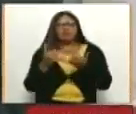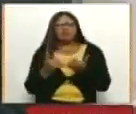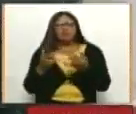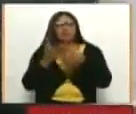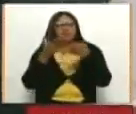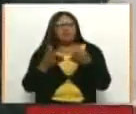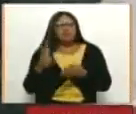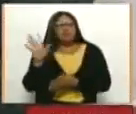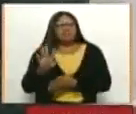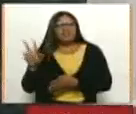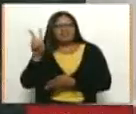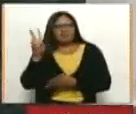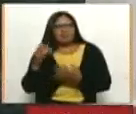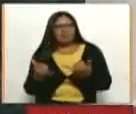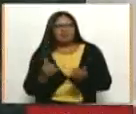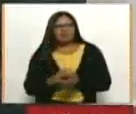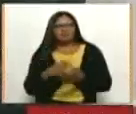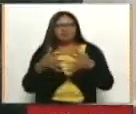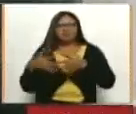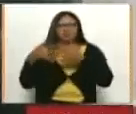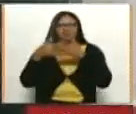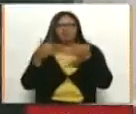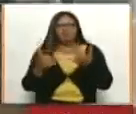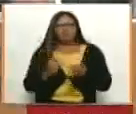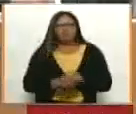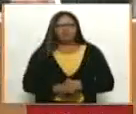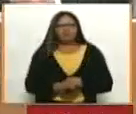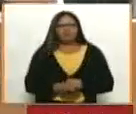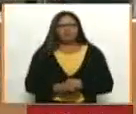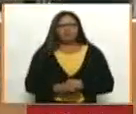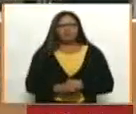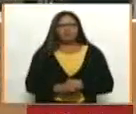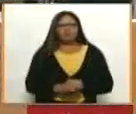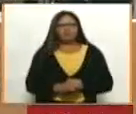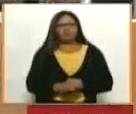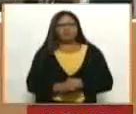gobierno venezolano y el gobierno de los Estados Unidos, por supuesto que hay espacio.